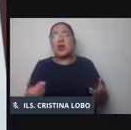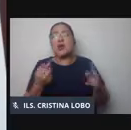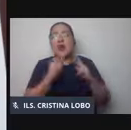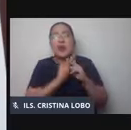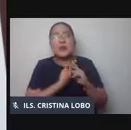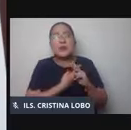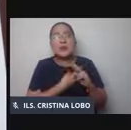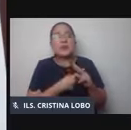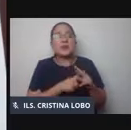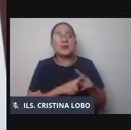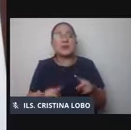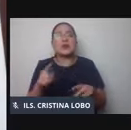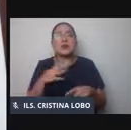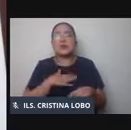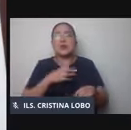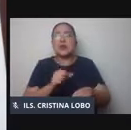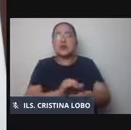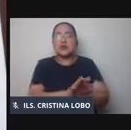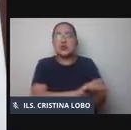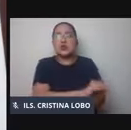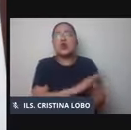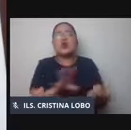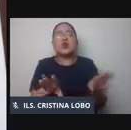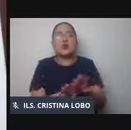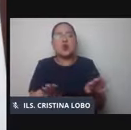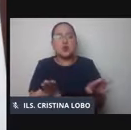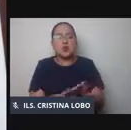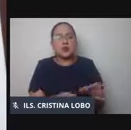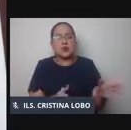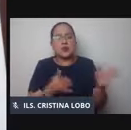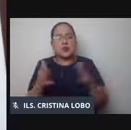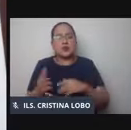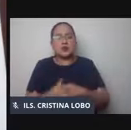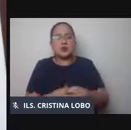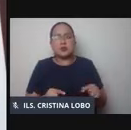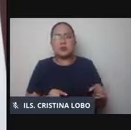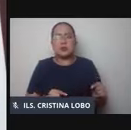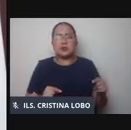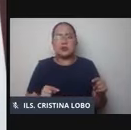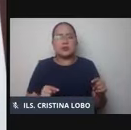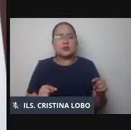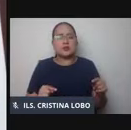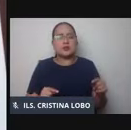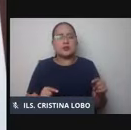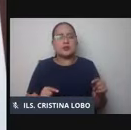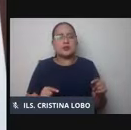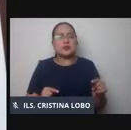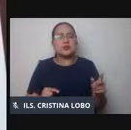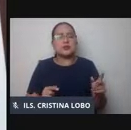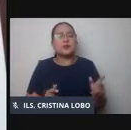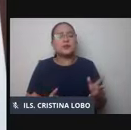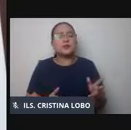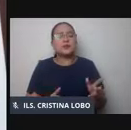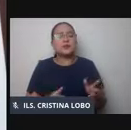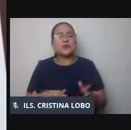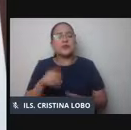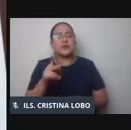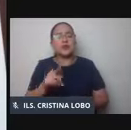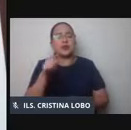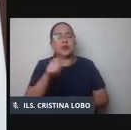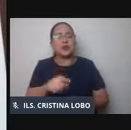estas emociones? Bueno, pues son emociones que se cultivan en la infancia. Lo que desafortunadamente no nos enseñan es a